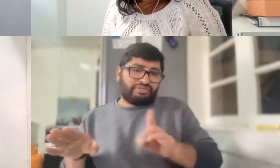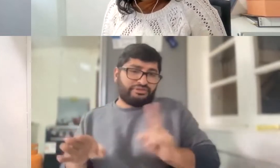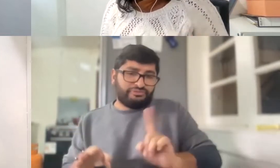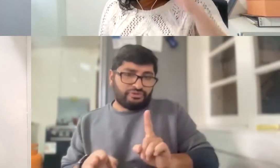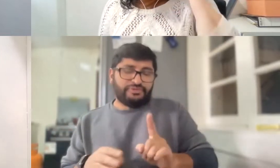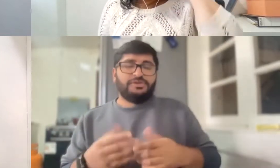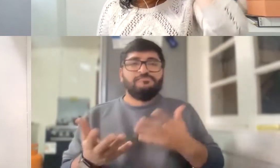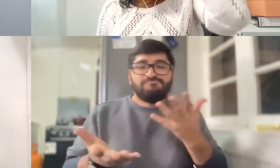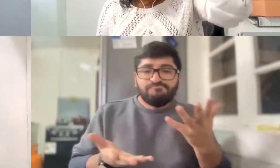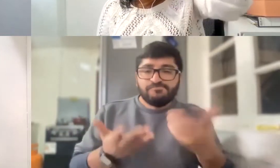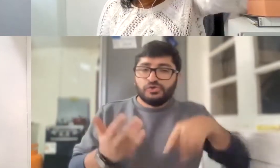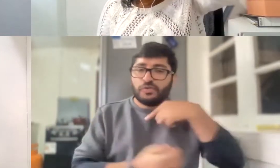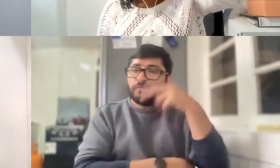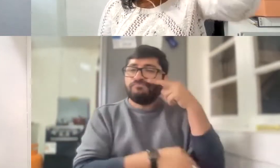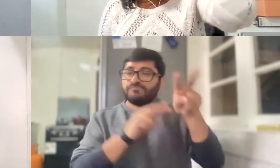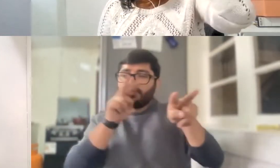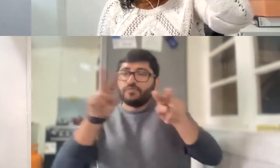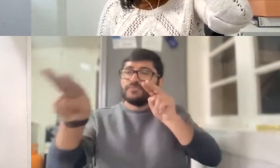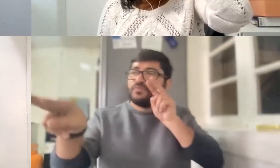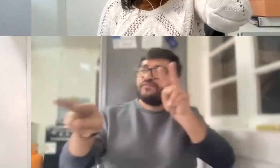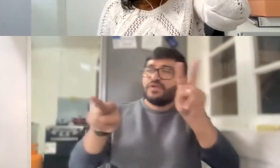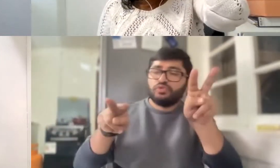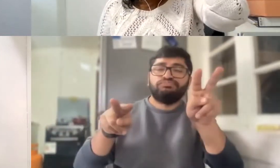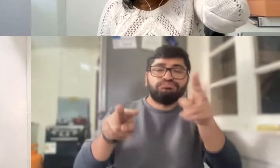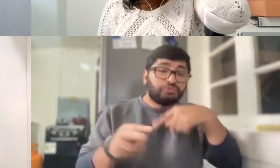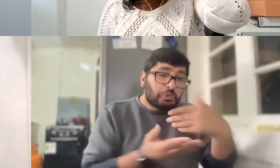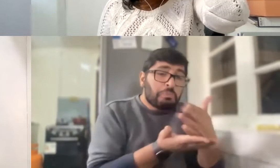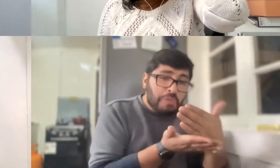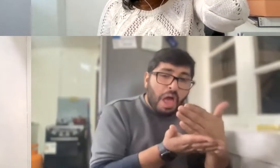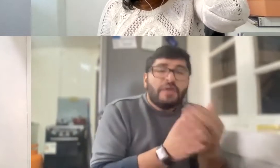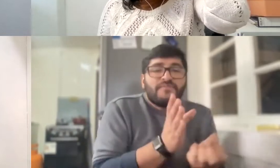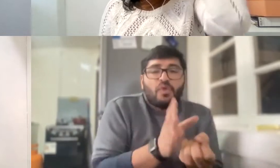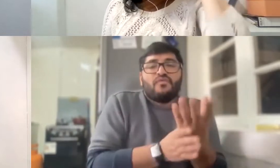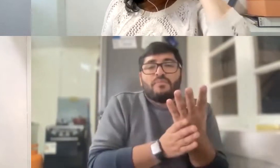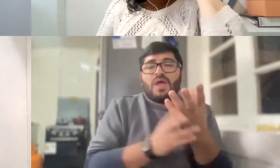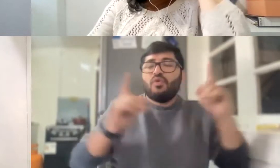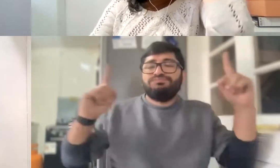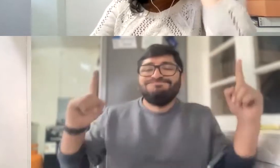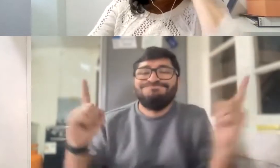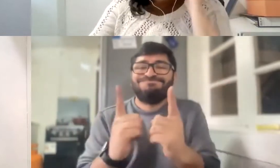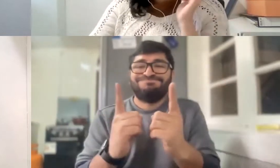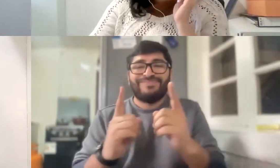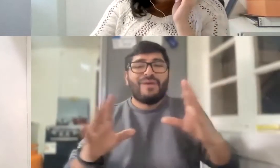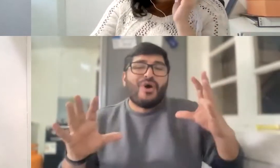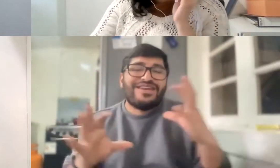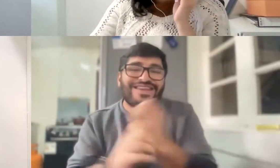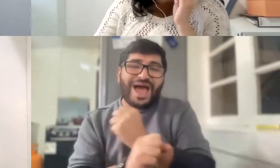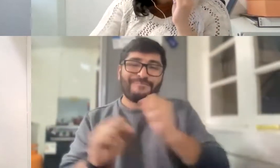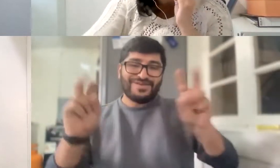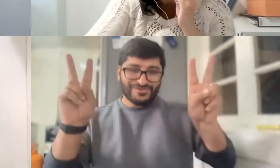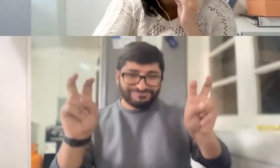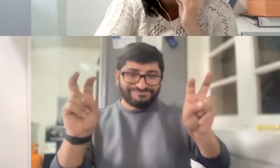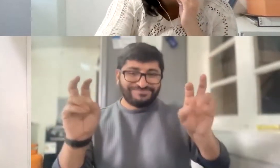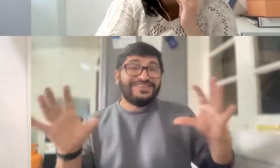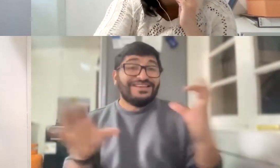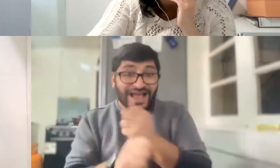trabajar y después dedicar el tiempo, no, a un curso, no. Entonces nosotros fuimos viendo y evaluando, planificando una nueva forma de